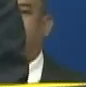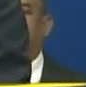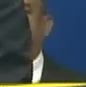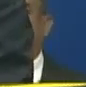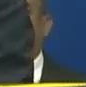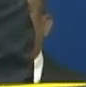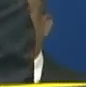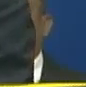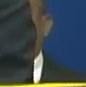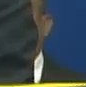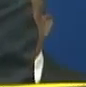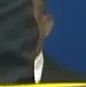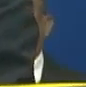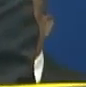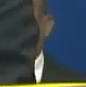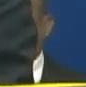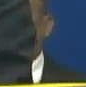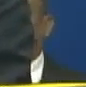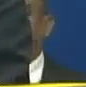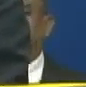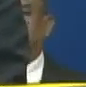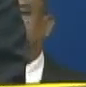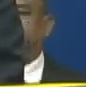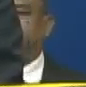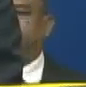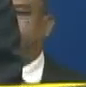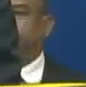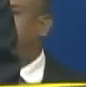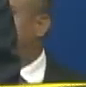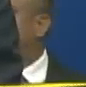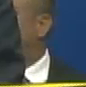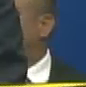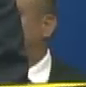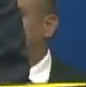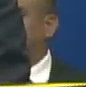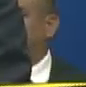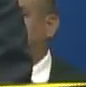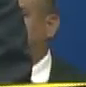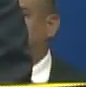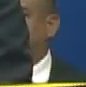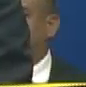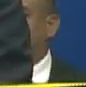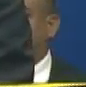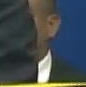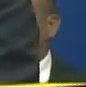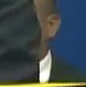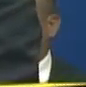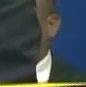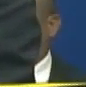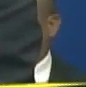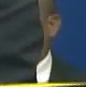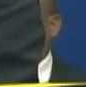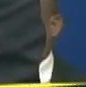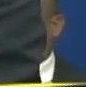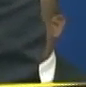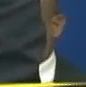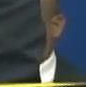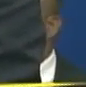extenderles nuevamente a todas y a todos un caluroso y fraternal saludo de bienvenida a este importante